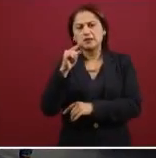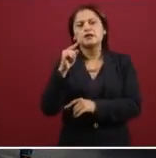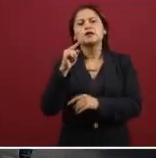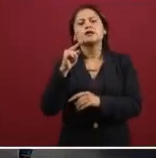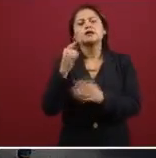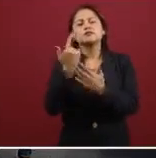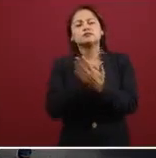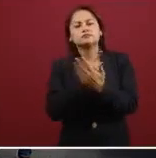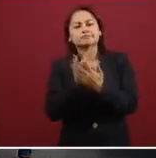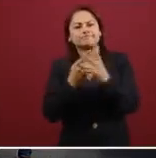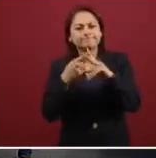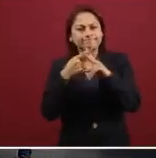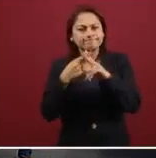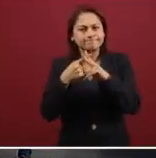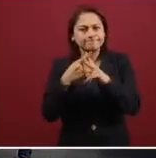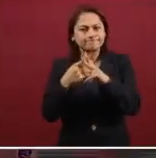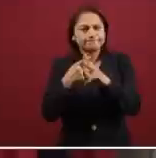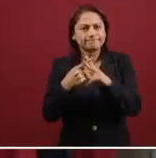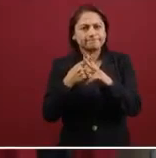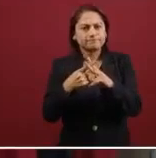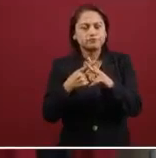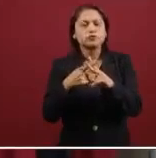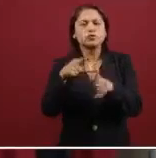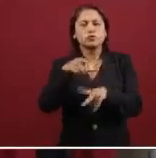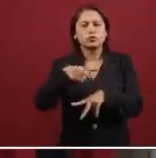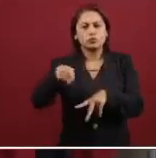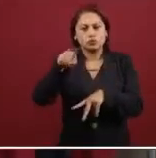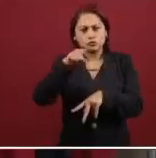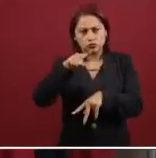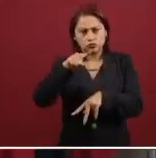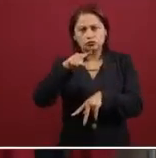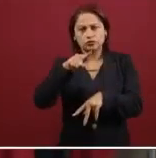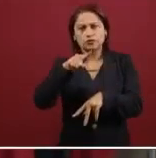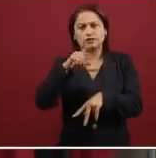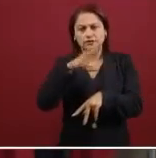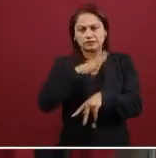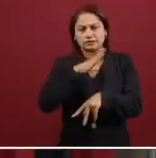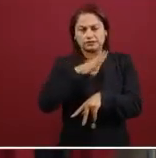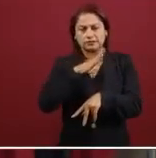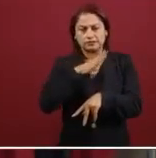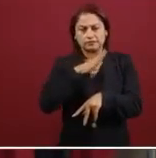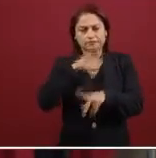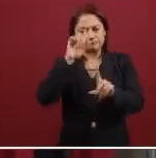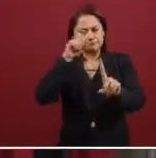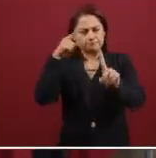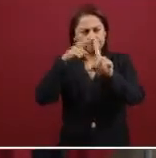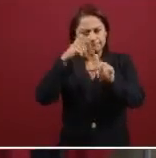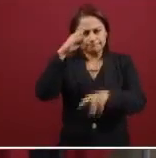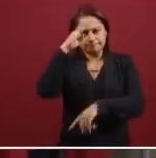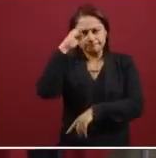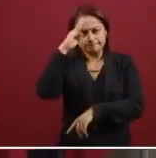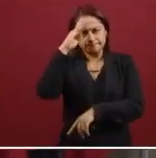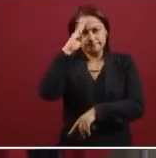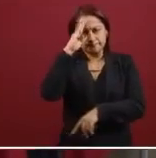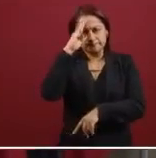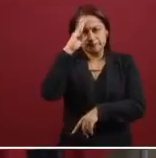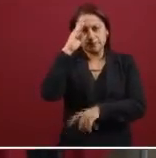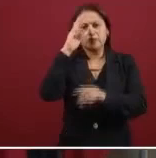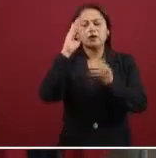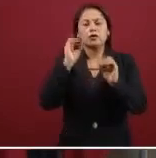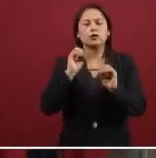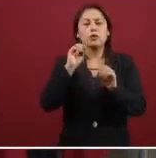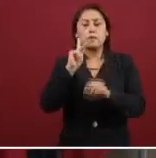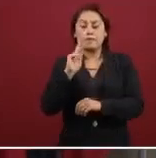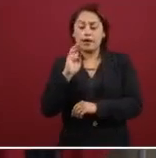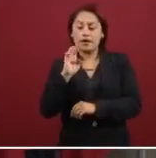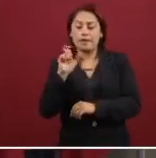balance financiero, si tienen proyectado? Y que me pudiera decir si con este plan de negocios permite a Pemex